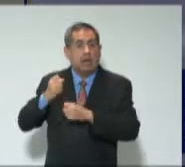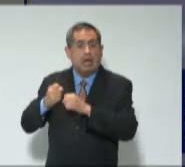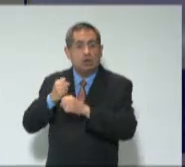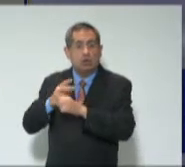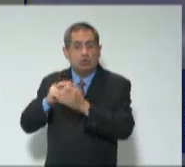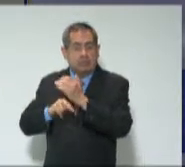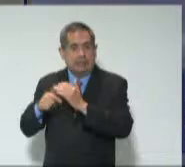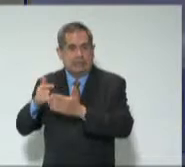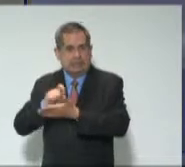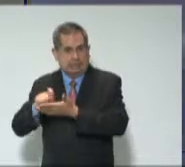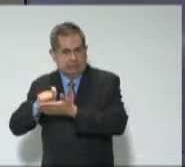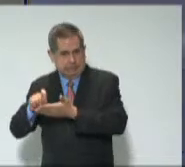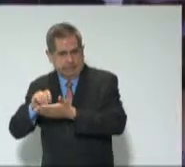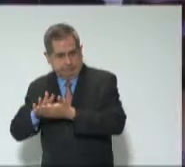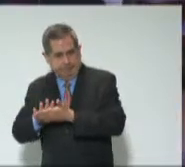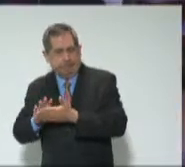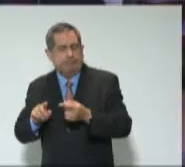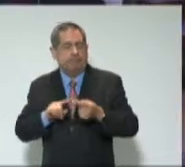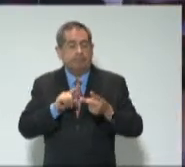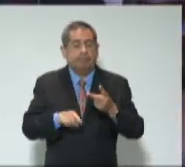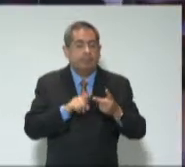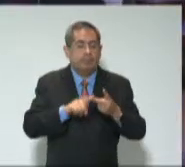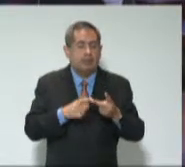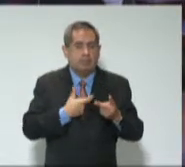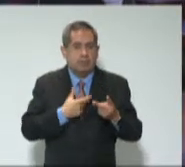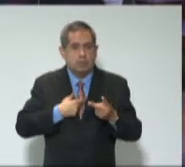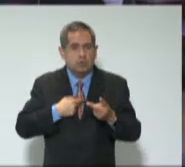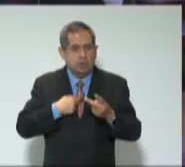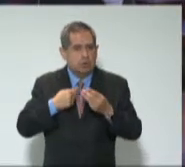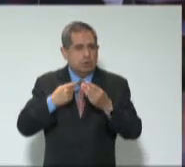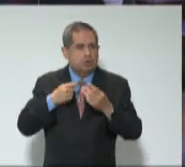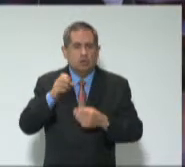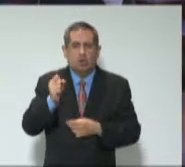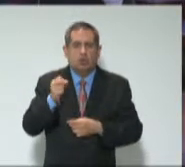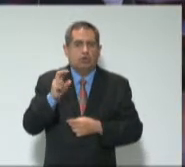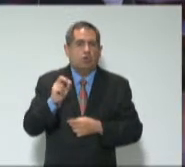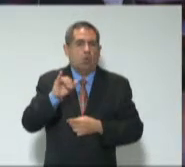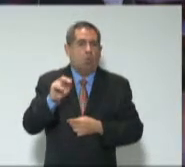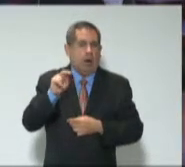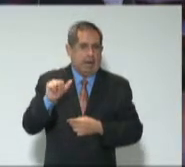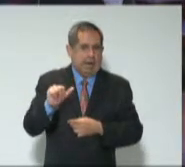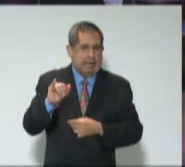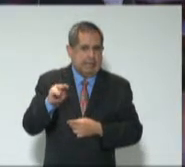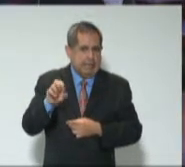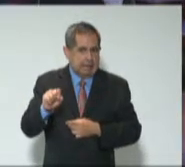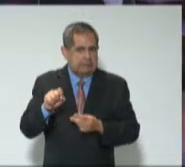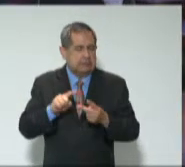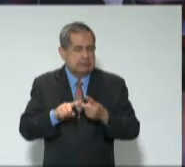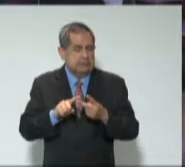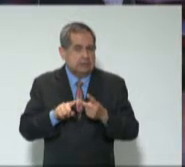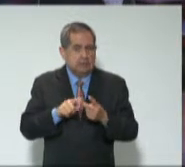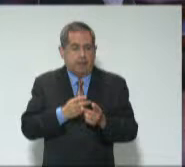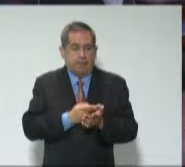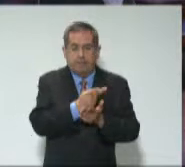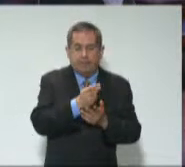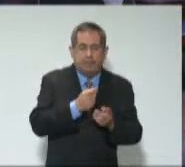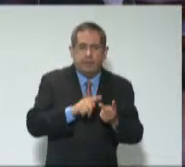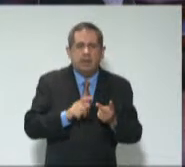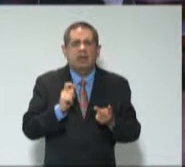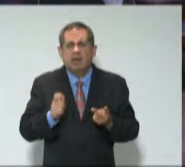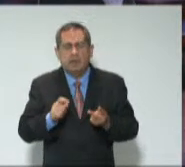2013 y el otro es la medalla Sor Juana Inés de la Cruz que está eh dirigida a